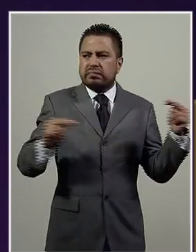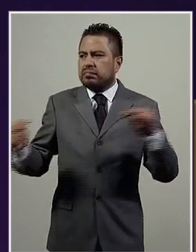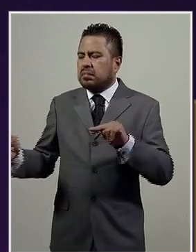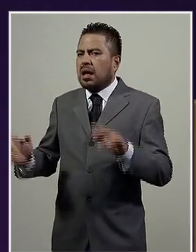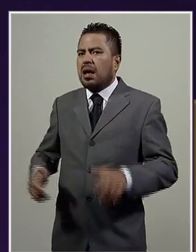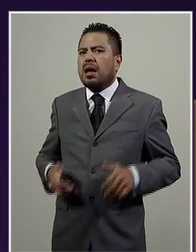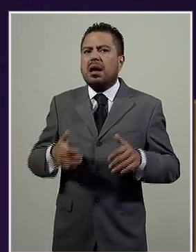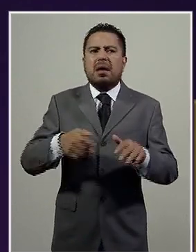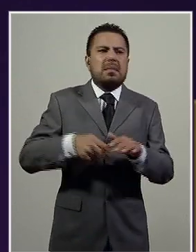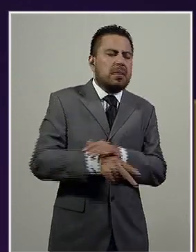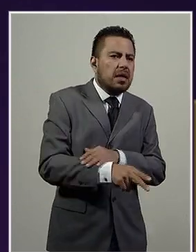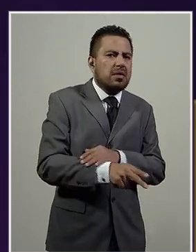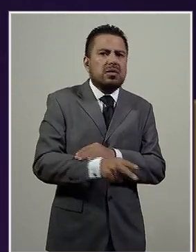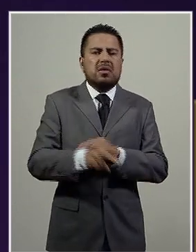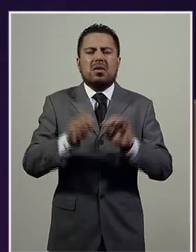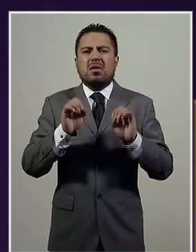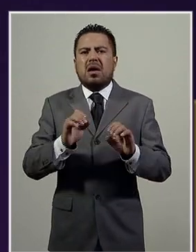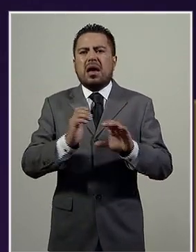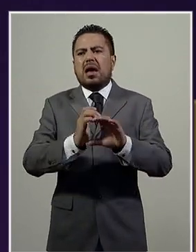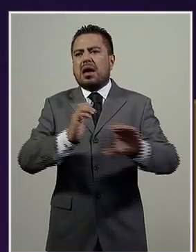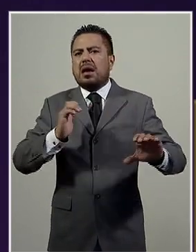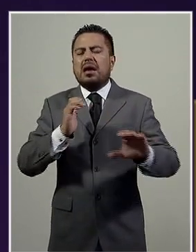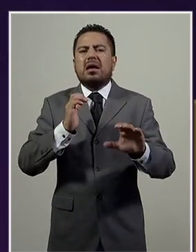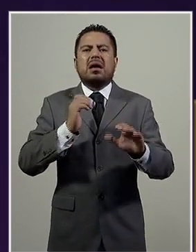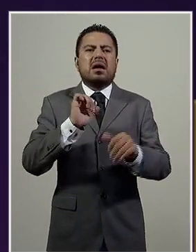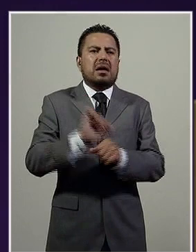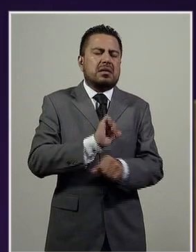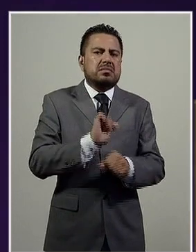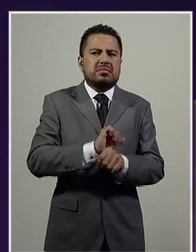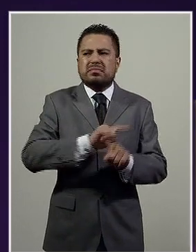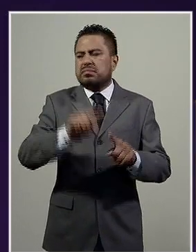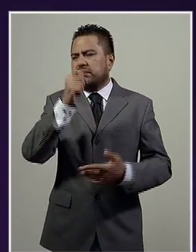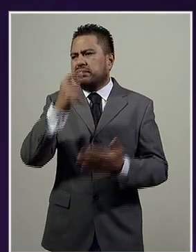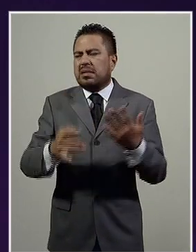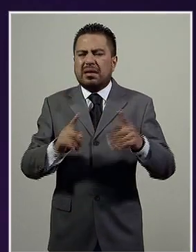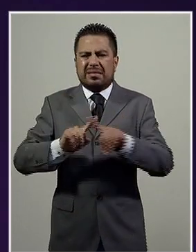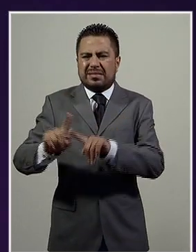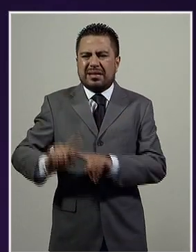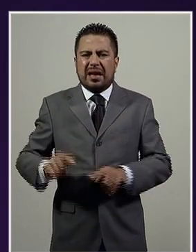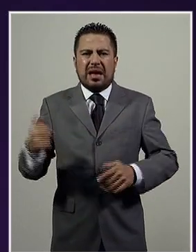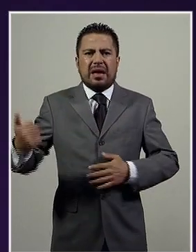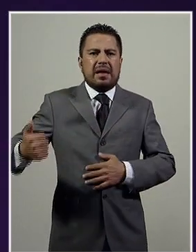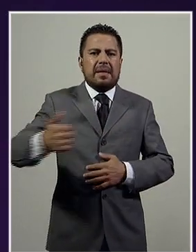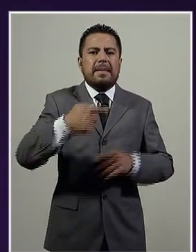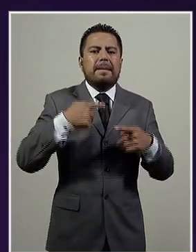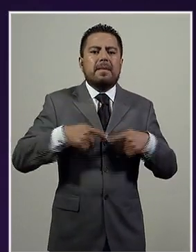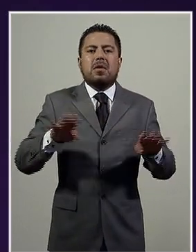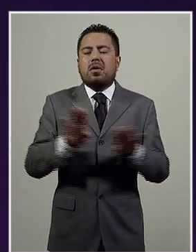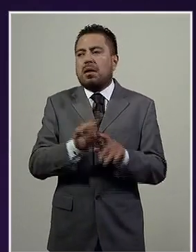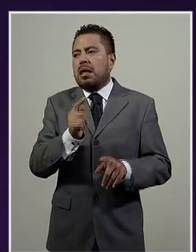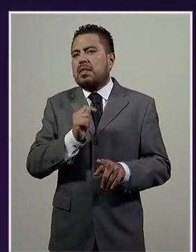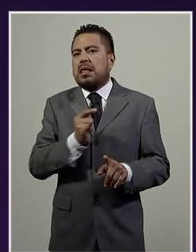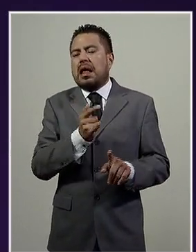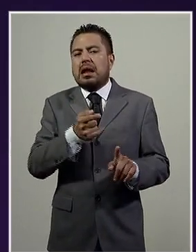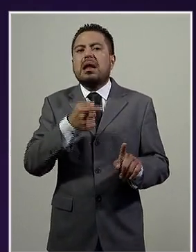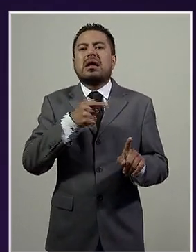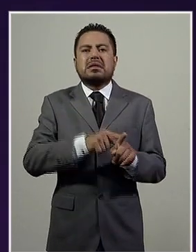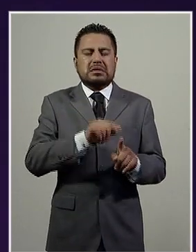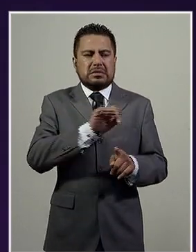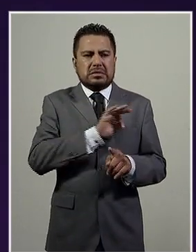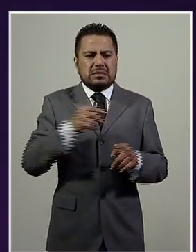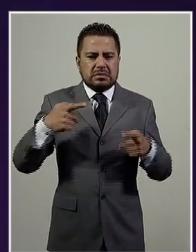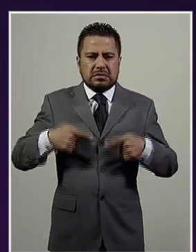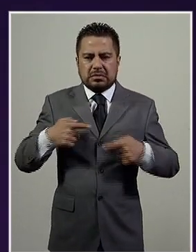vean en el metro, en el camión, en el auto, donde sea. Somos muy diversos, ¿no? Entonces, como tal, debemos de ser